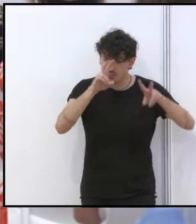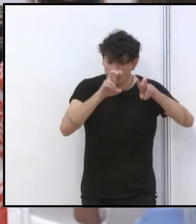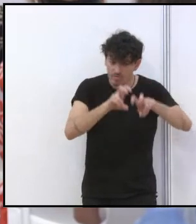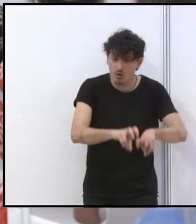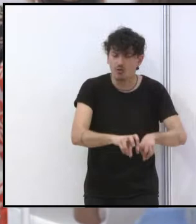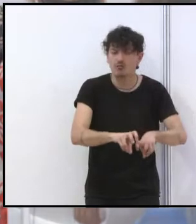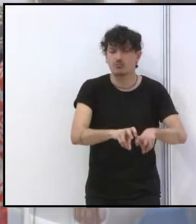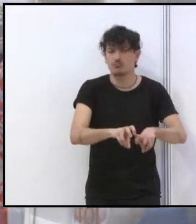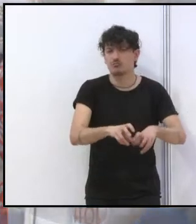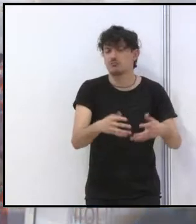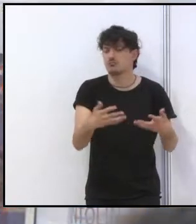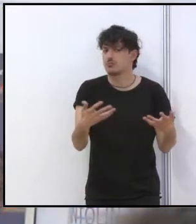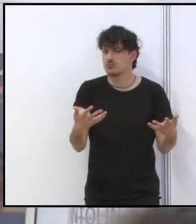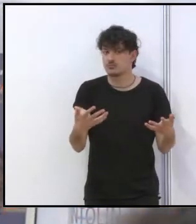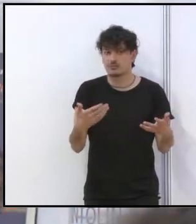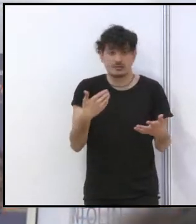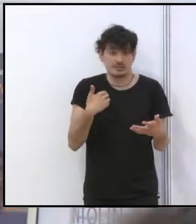acabar